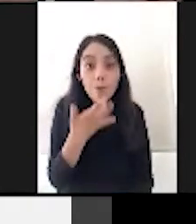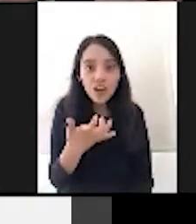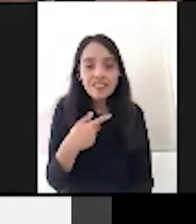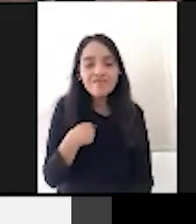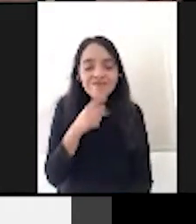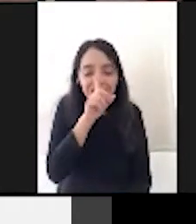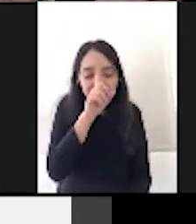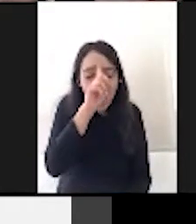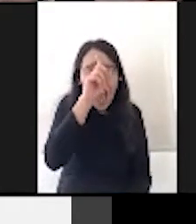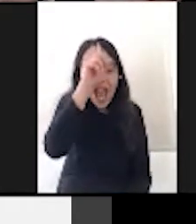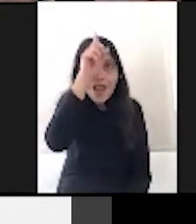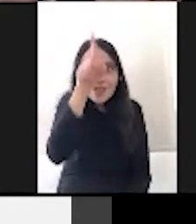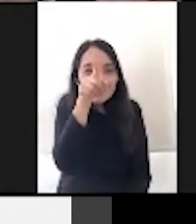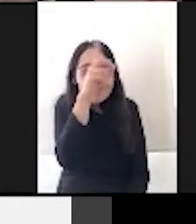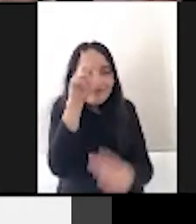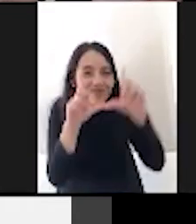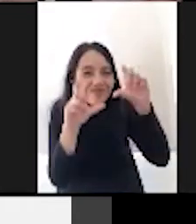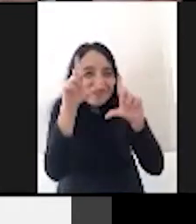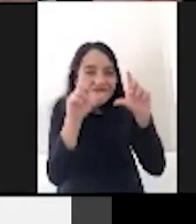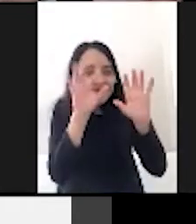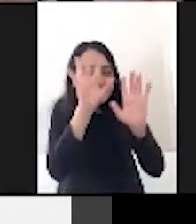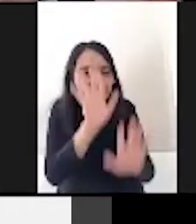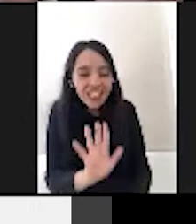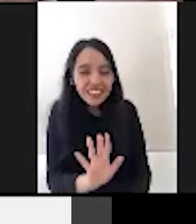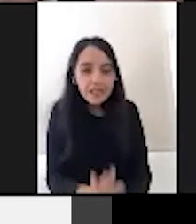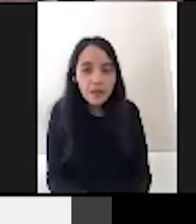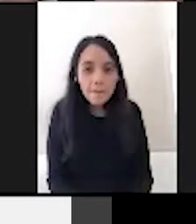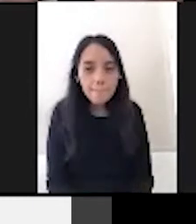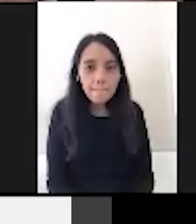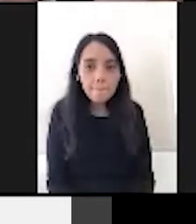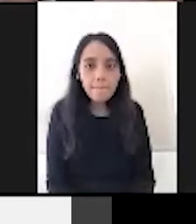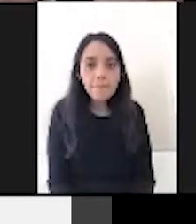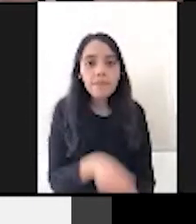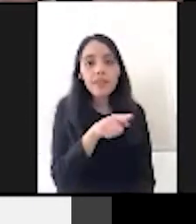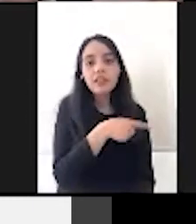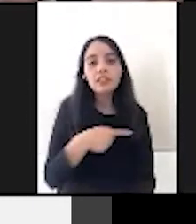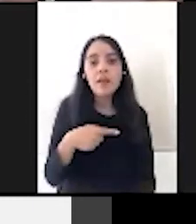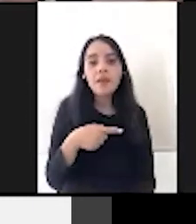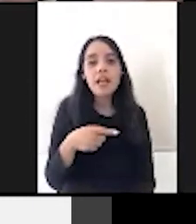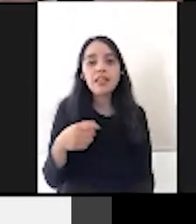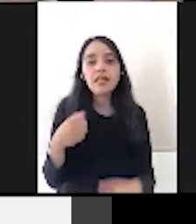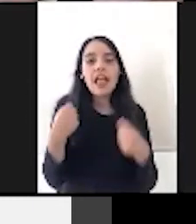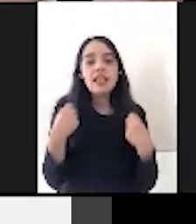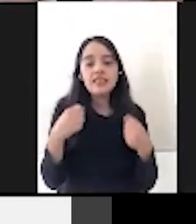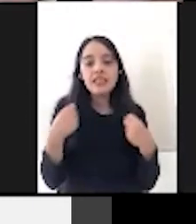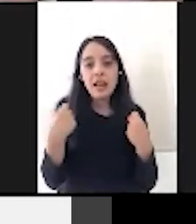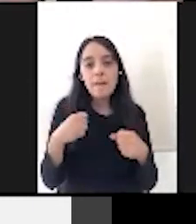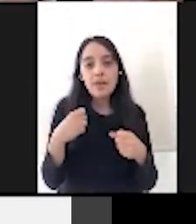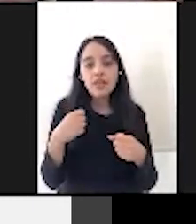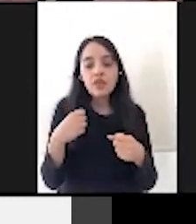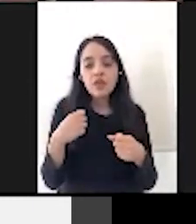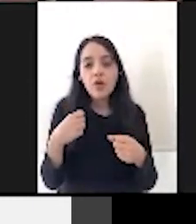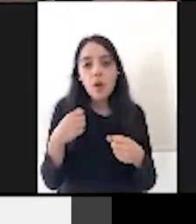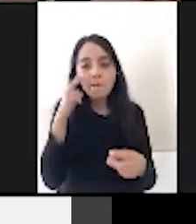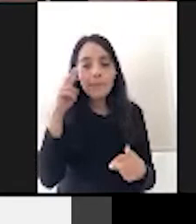él y con todos sus detalles y sus rasgos, ¿ya? En esto consiste un poco el entrenamiento perceptual, en la exposición repetitiva a